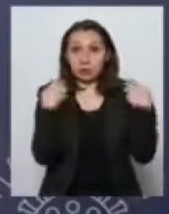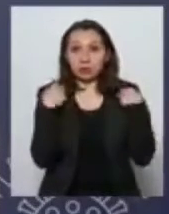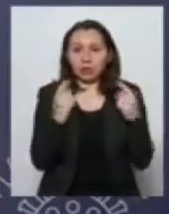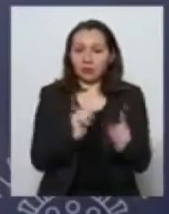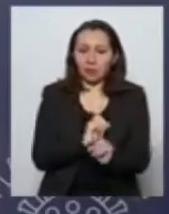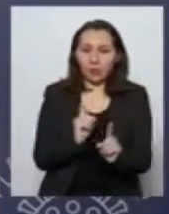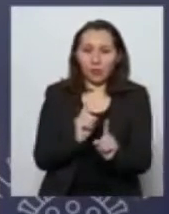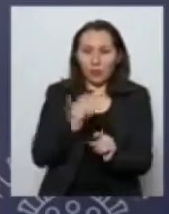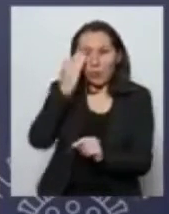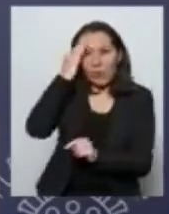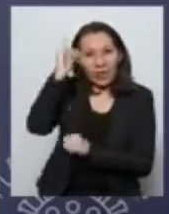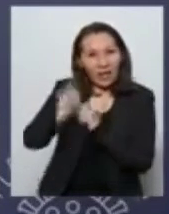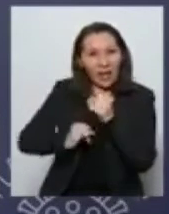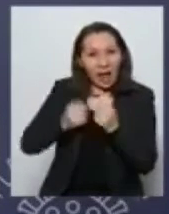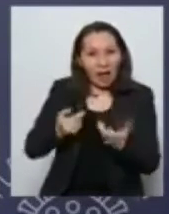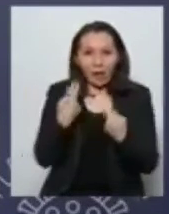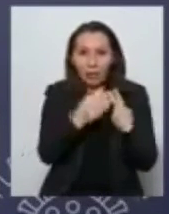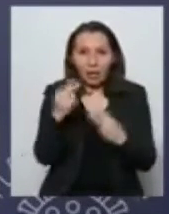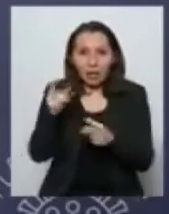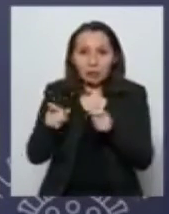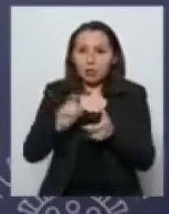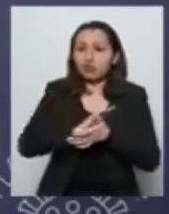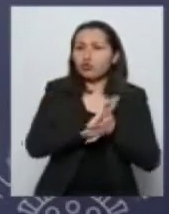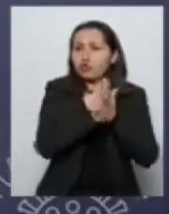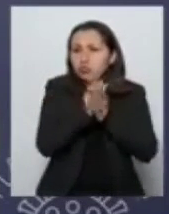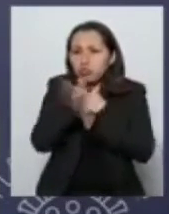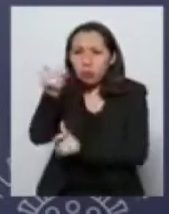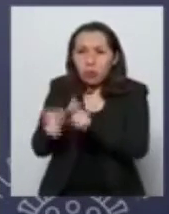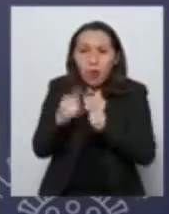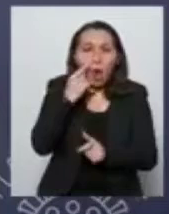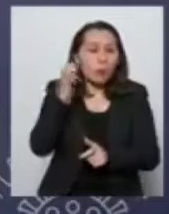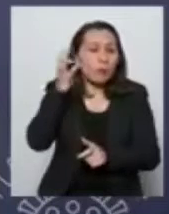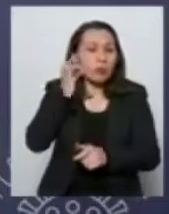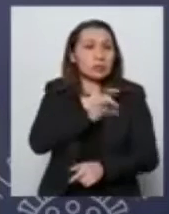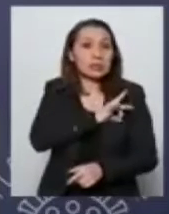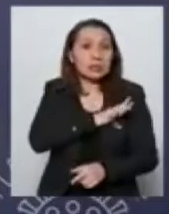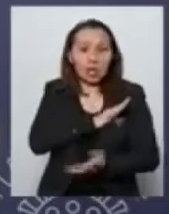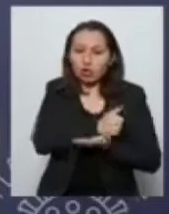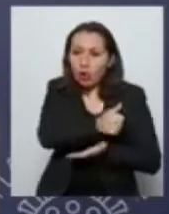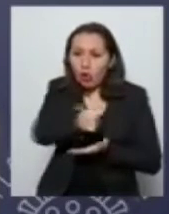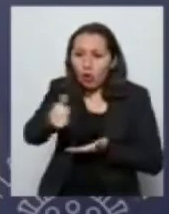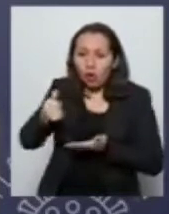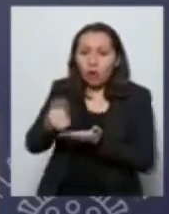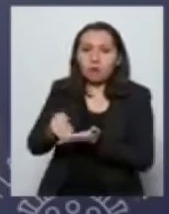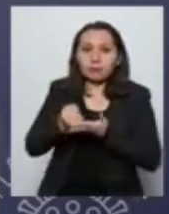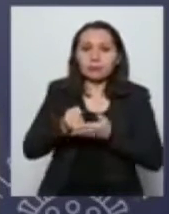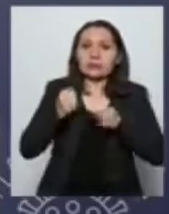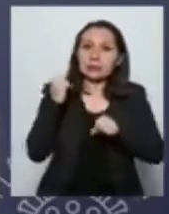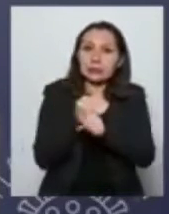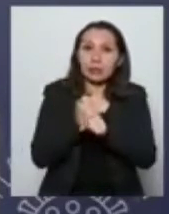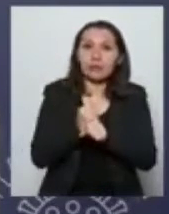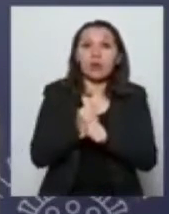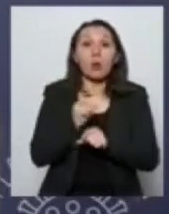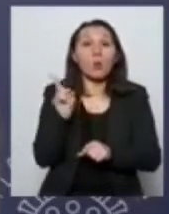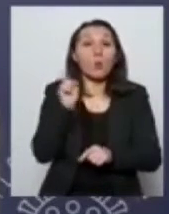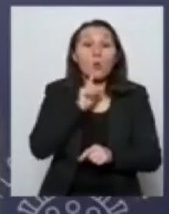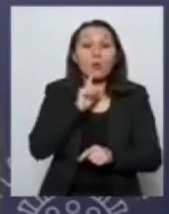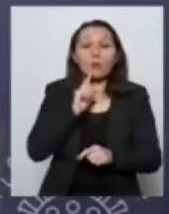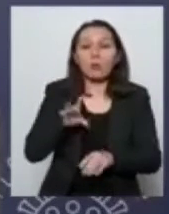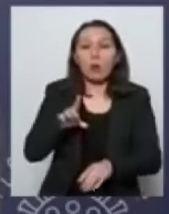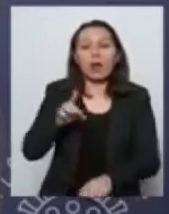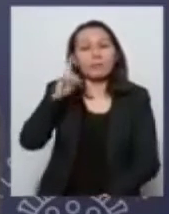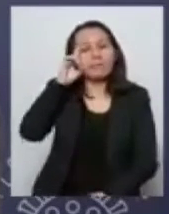Internacional, sino que es un trabajo de todos y todas los chilenos, porque al final de cuentas, la decisión de usar